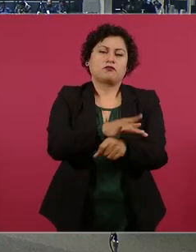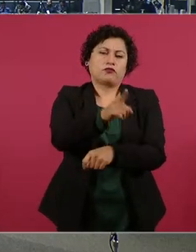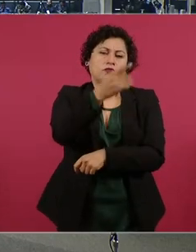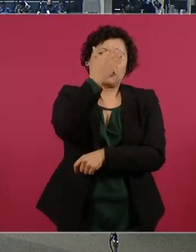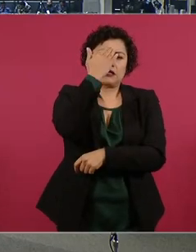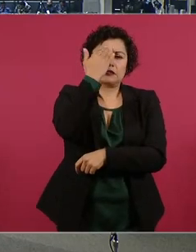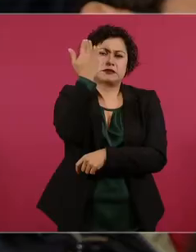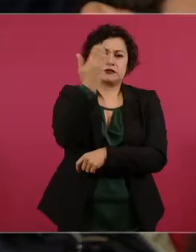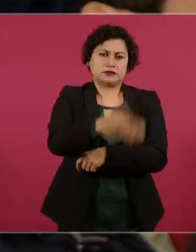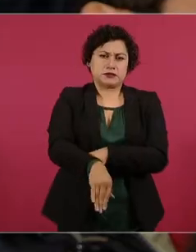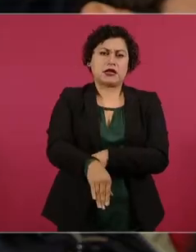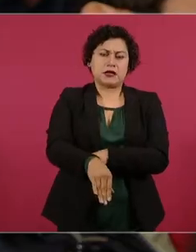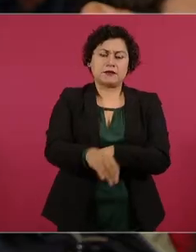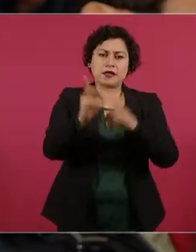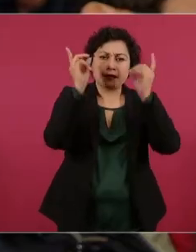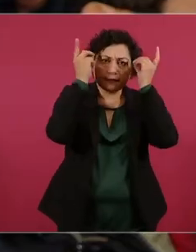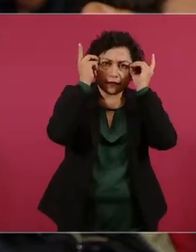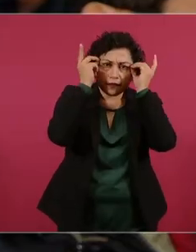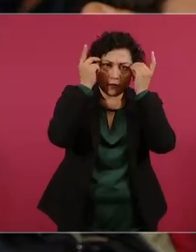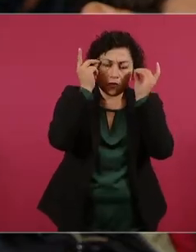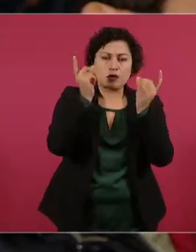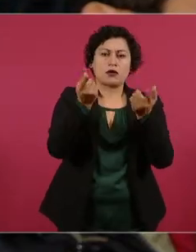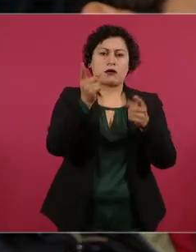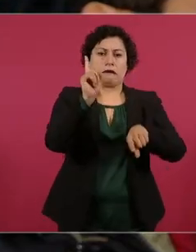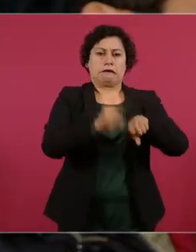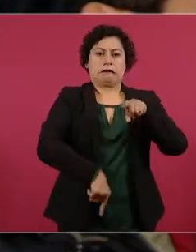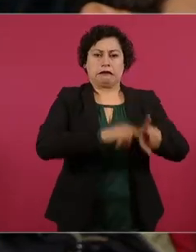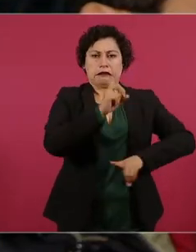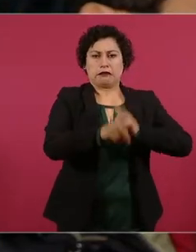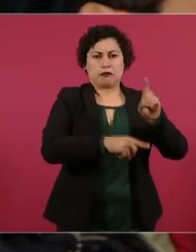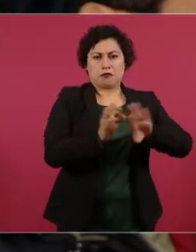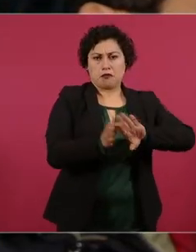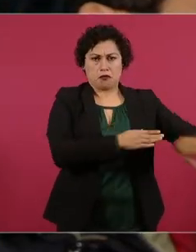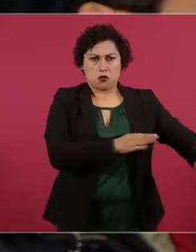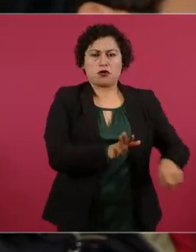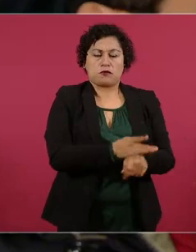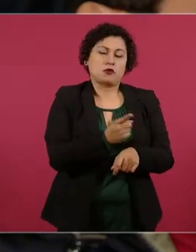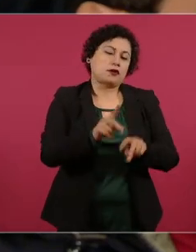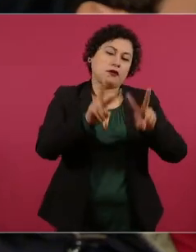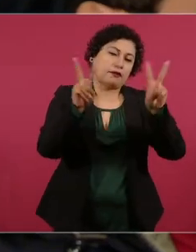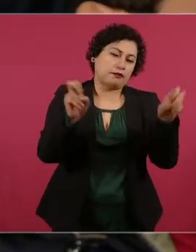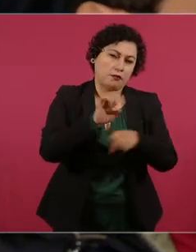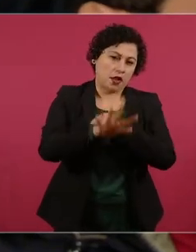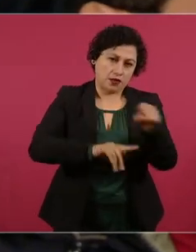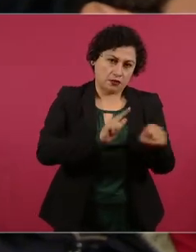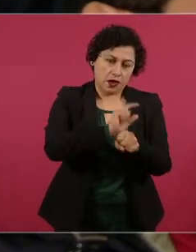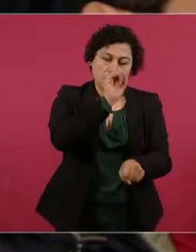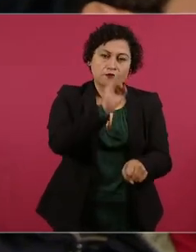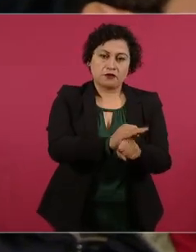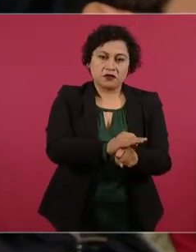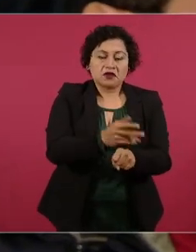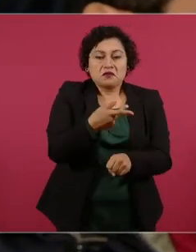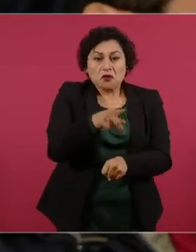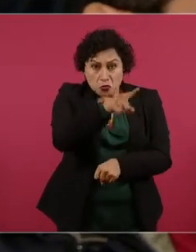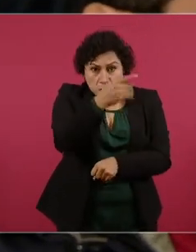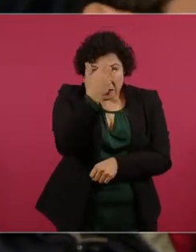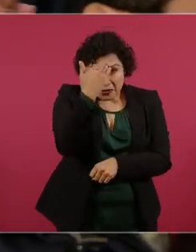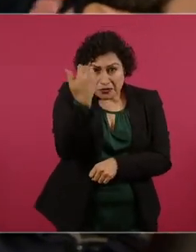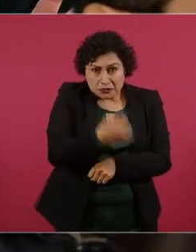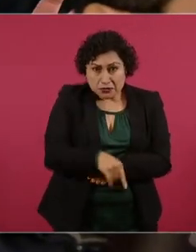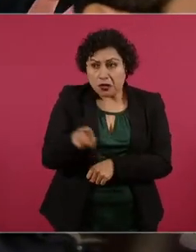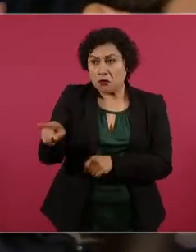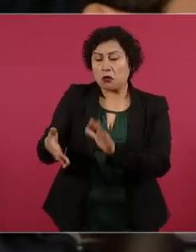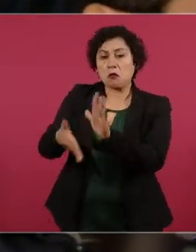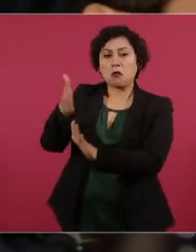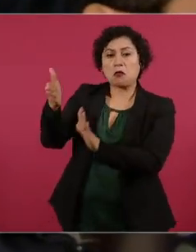justas deportivas por cuestión de maltrato animal. Pero independientemente de eso, se construyó esta obra que en realidad no existe, que en realidad sí